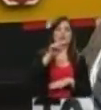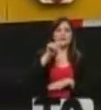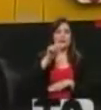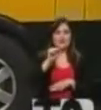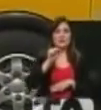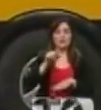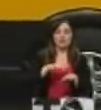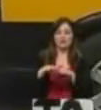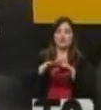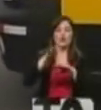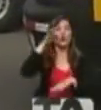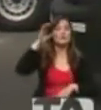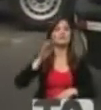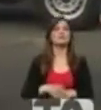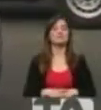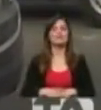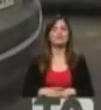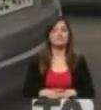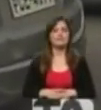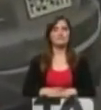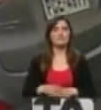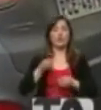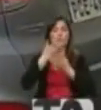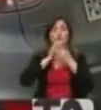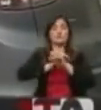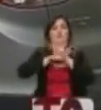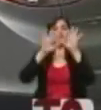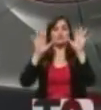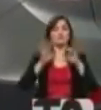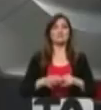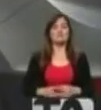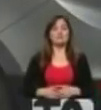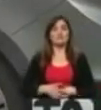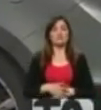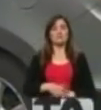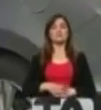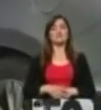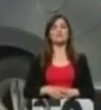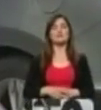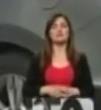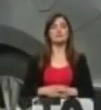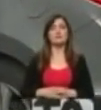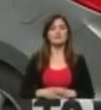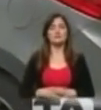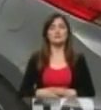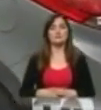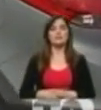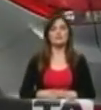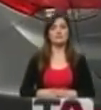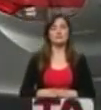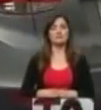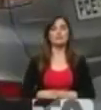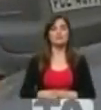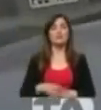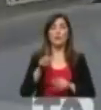Coca. Perfecto, allí está la información pertinente y como decíamos al inicio de ese enlace en vivo, que